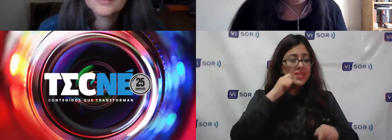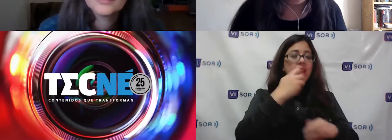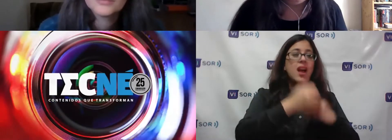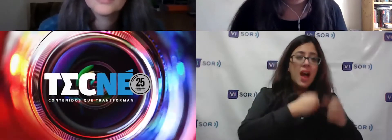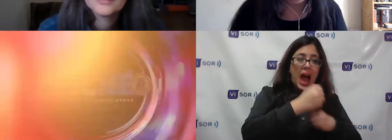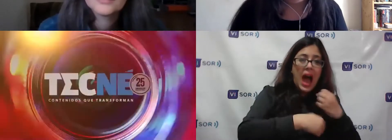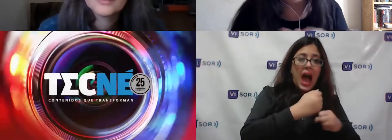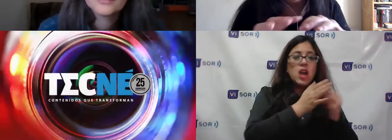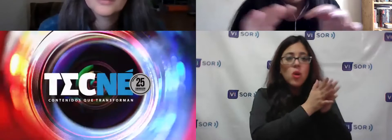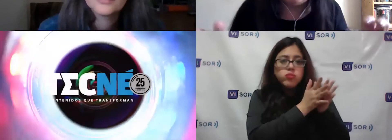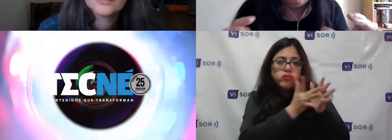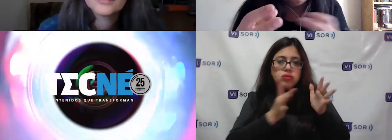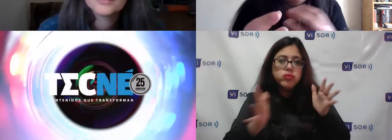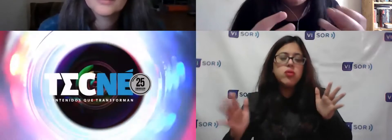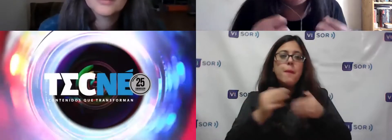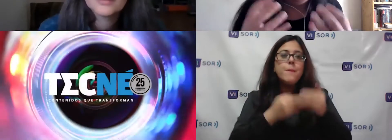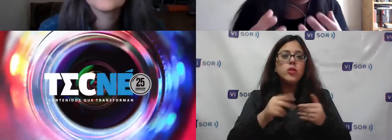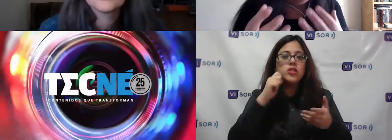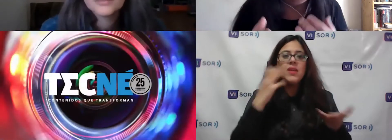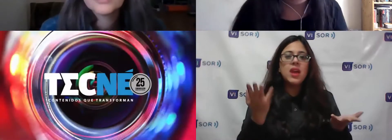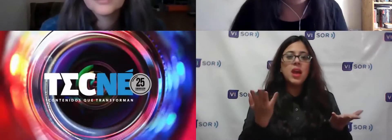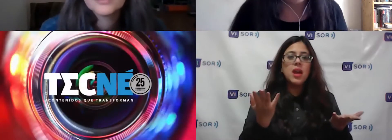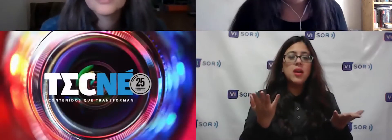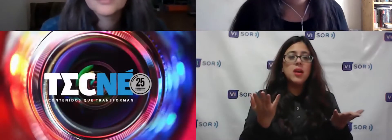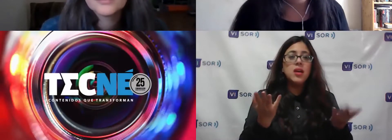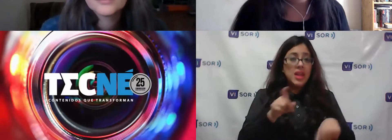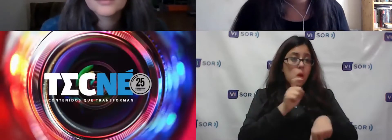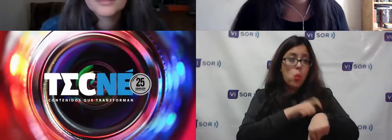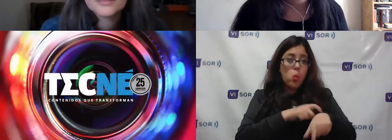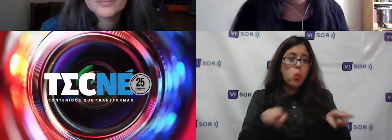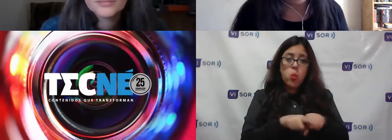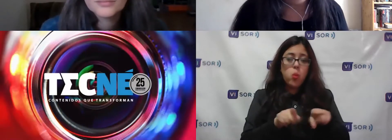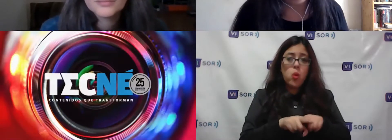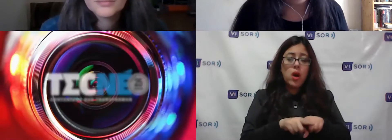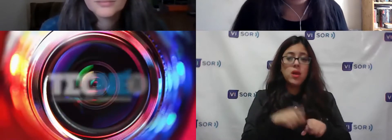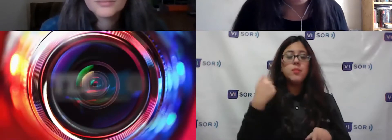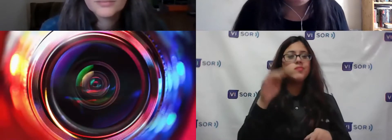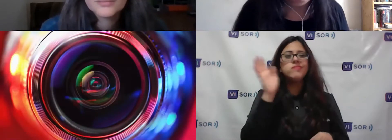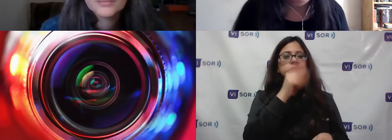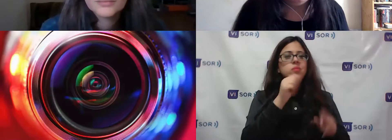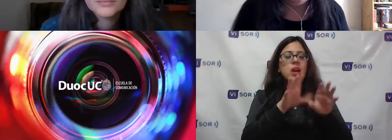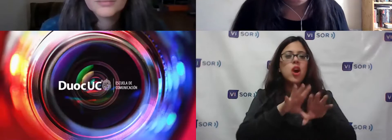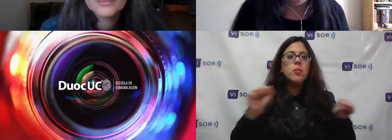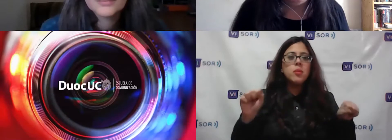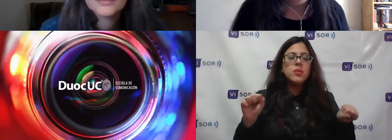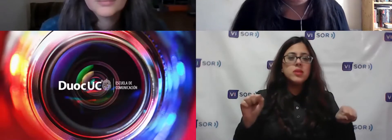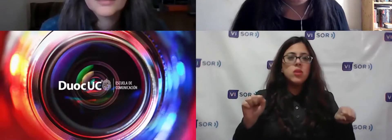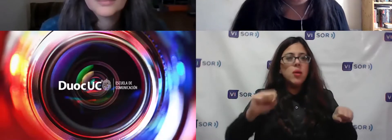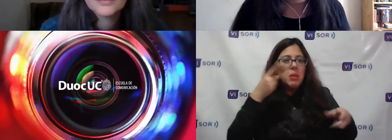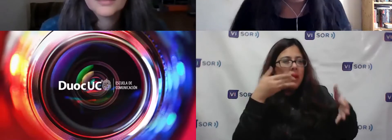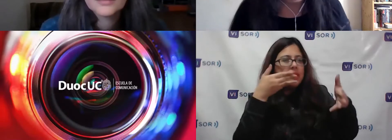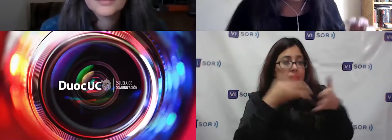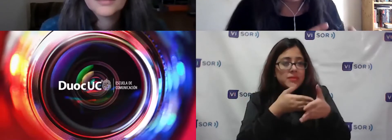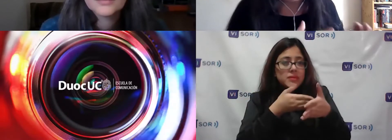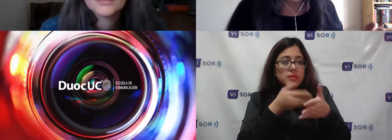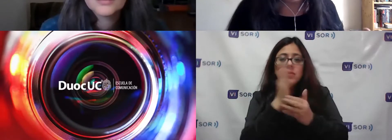soy va a entender lo avalan un largo cuarto obviamente pero igual es tiempo y si uno no está comprometido al primer obstáculo es como cuando